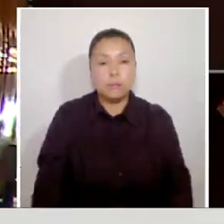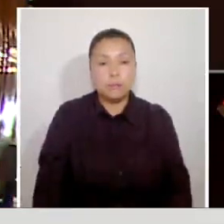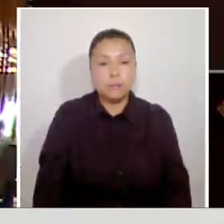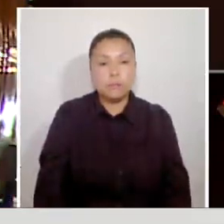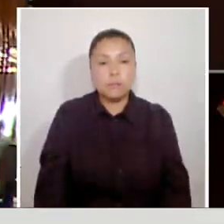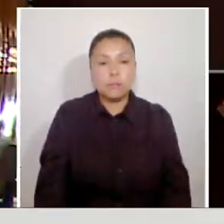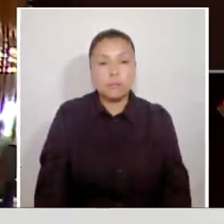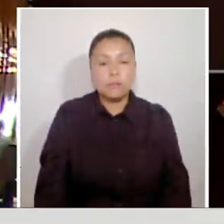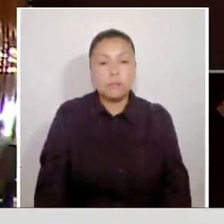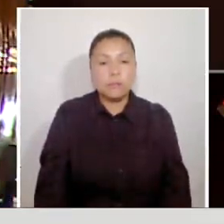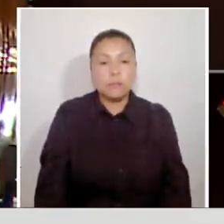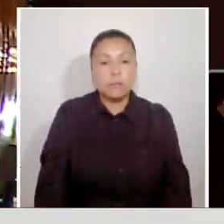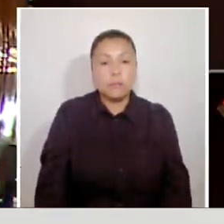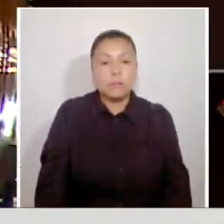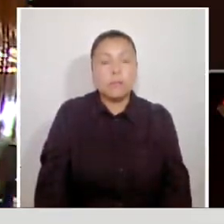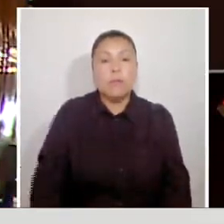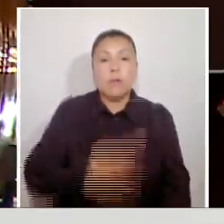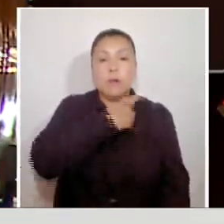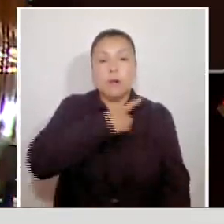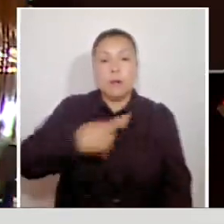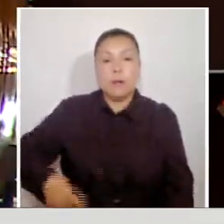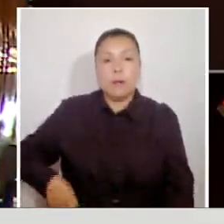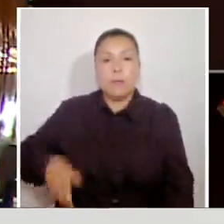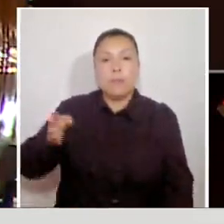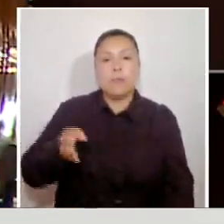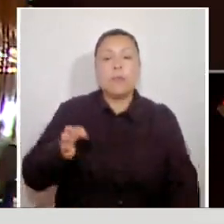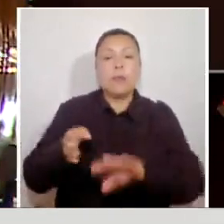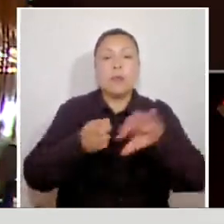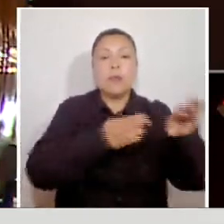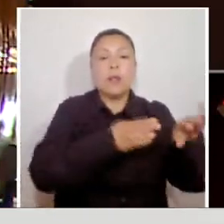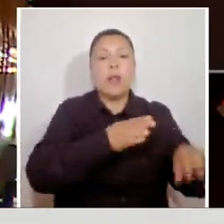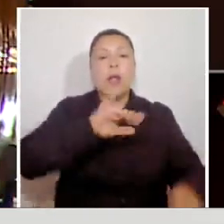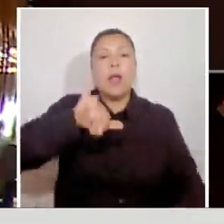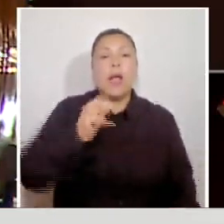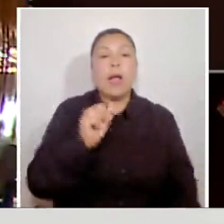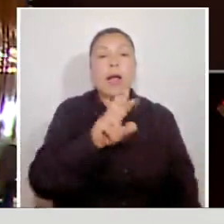gracias diputado Harry jur tiene la